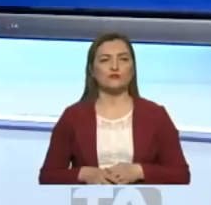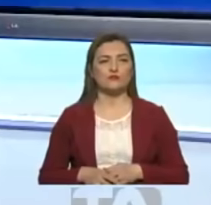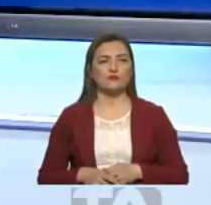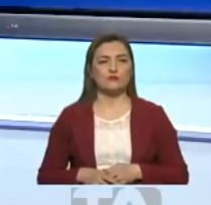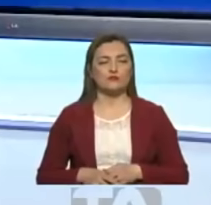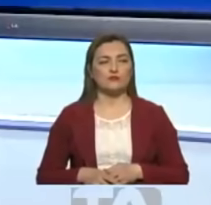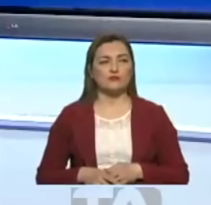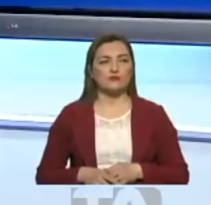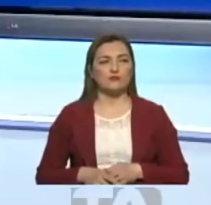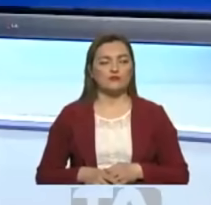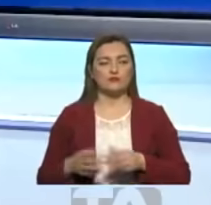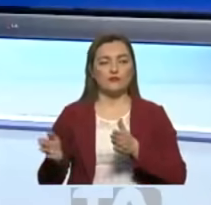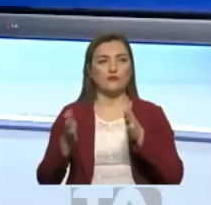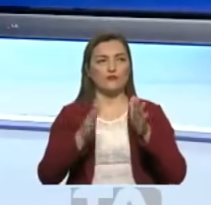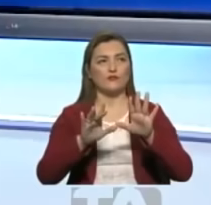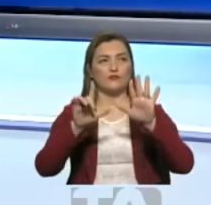horas.